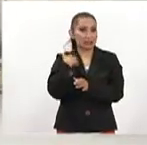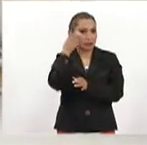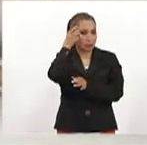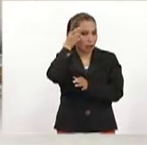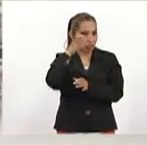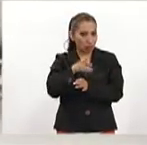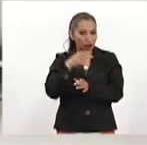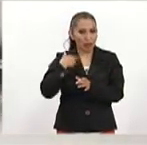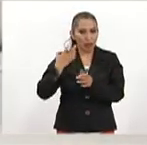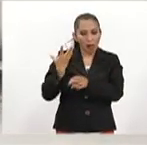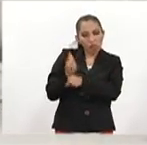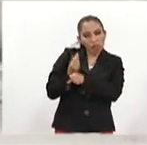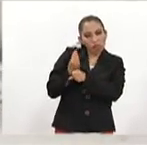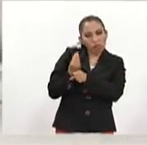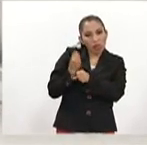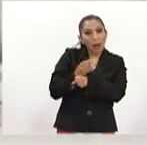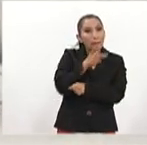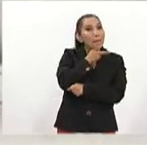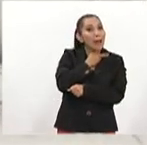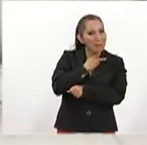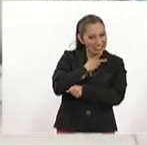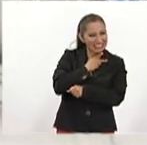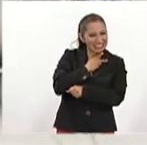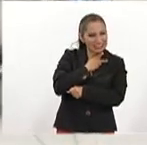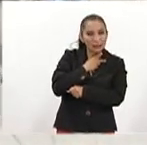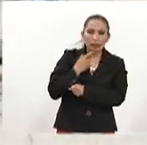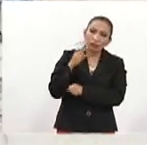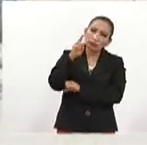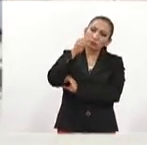de refinación de Pemex, y habló que